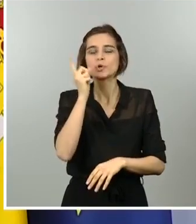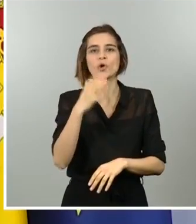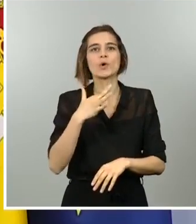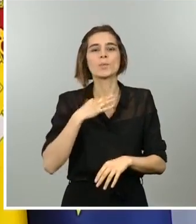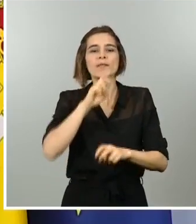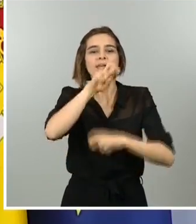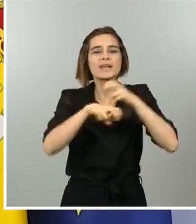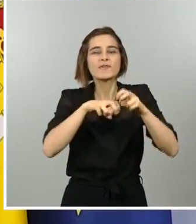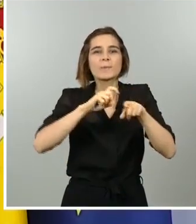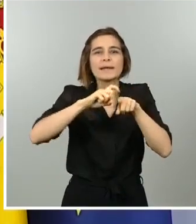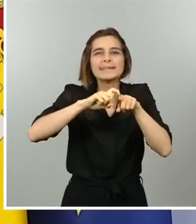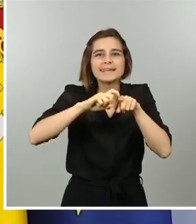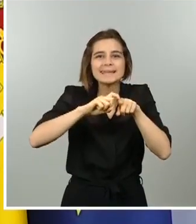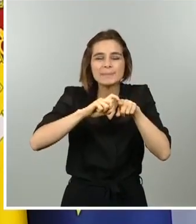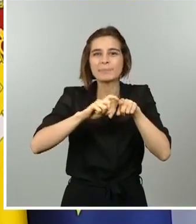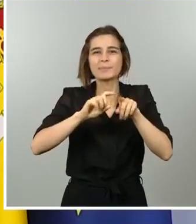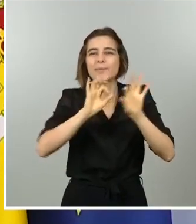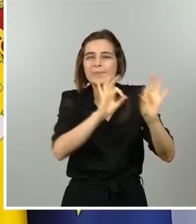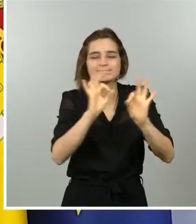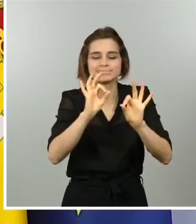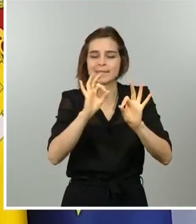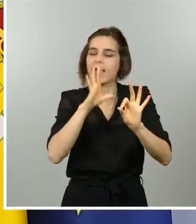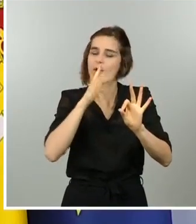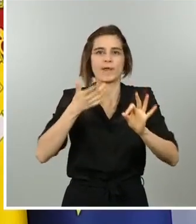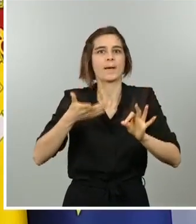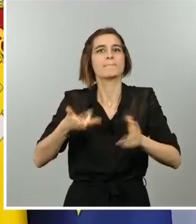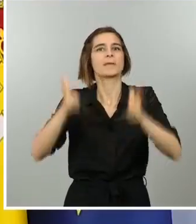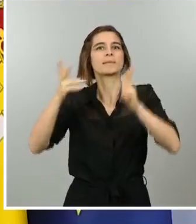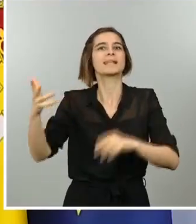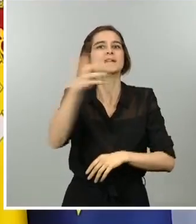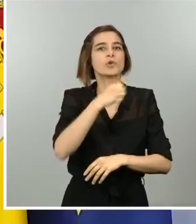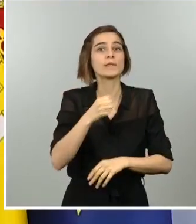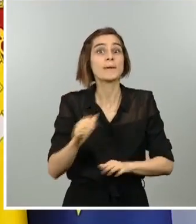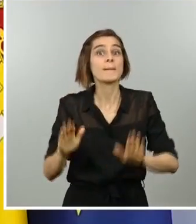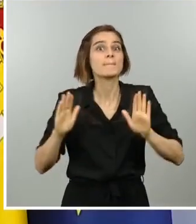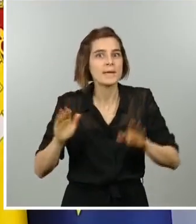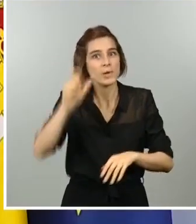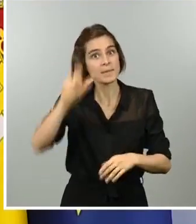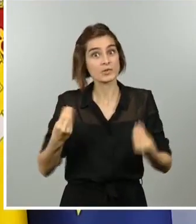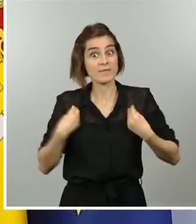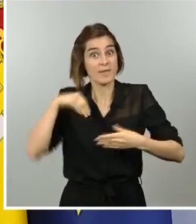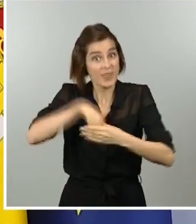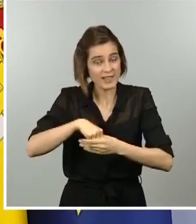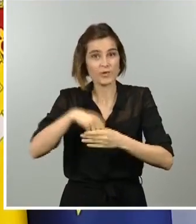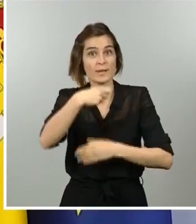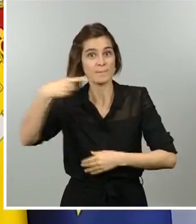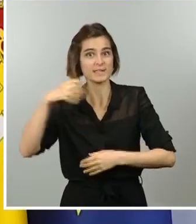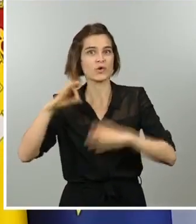ese sentido. Se permiten todas aquellas siempre y cuando en el edificio no haya nadie que habite y se pueda garantizar, por tanto, que no